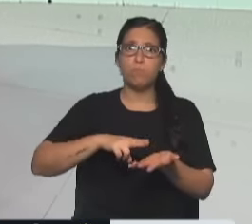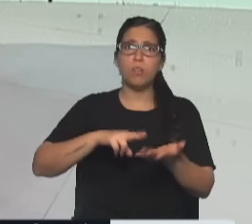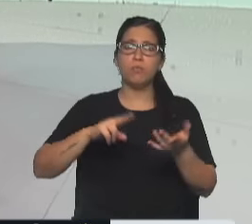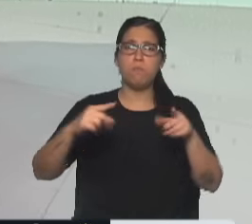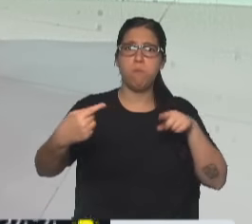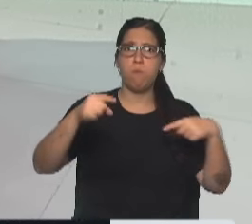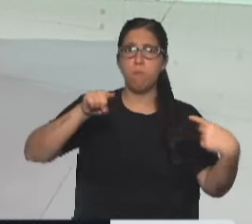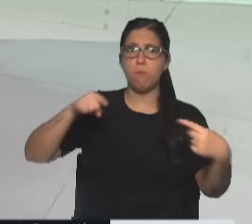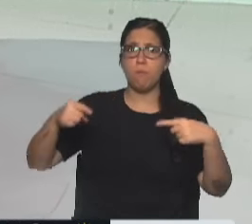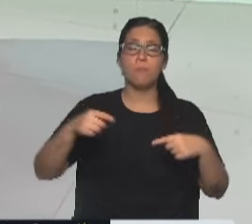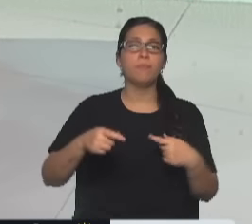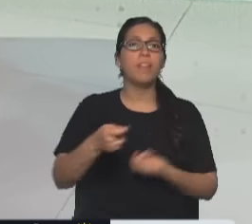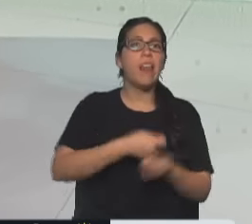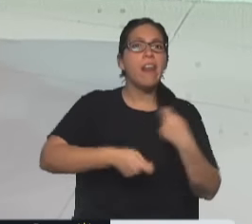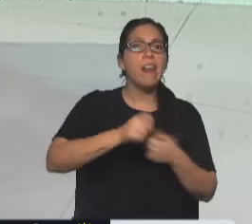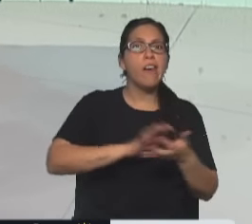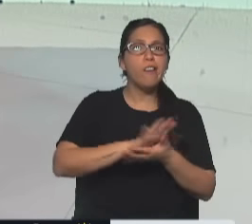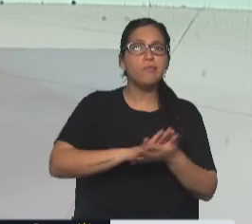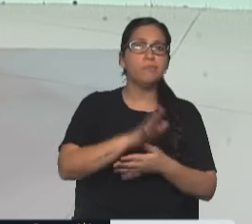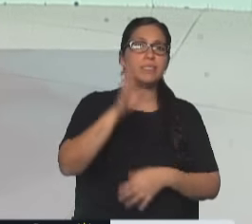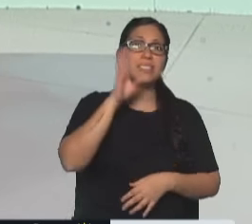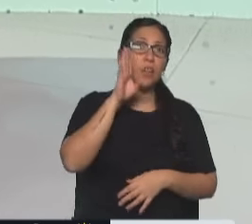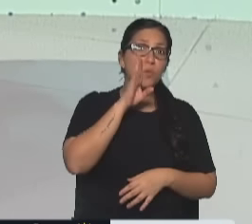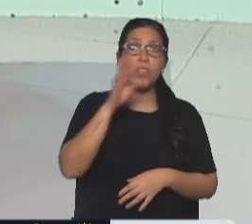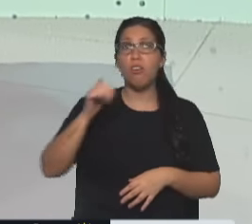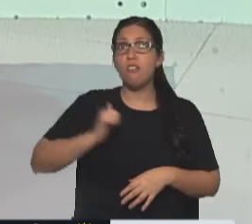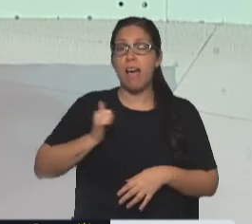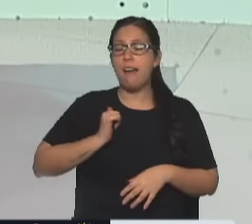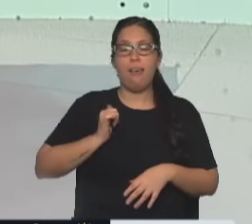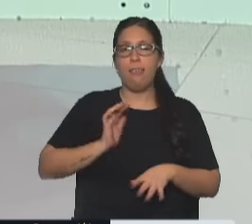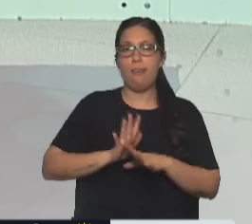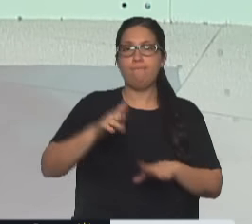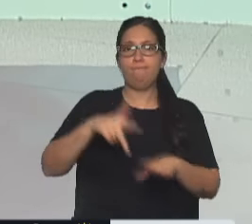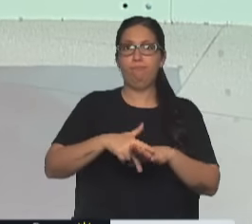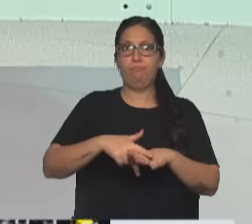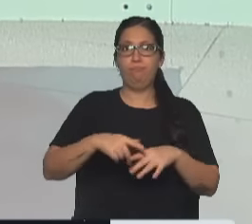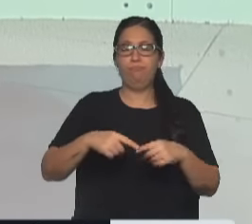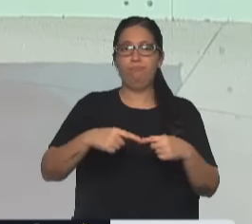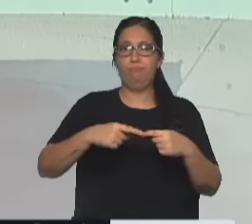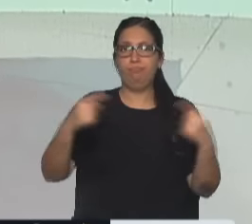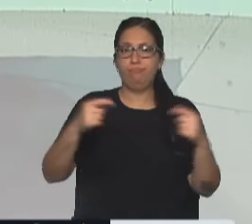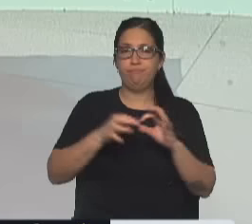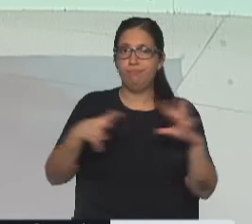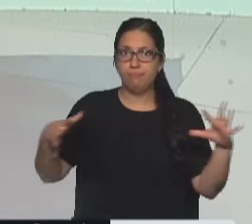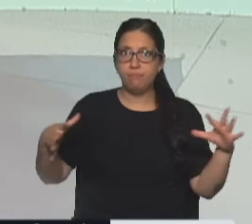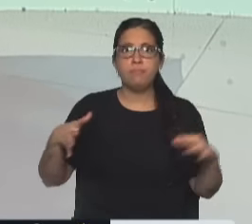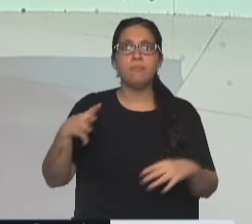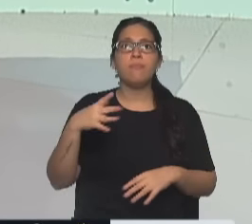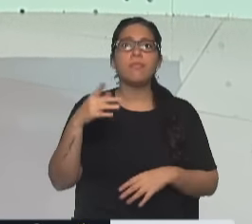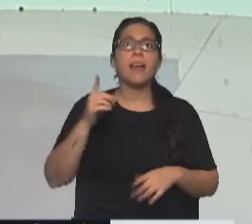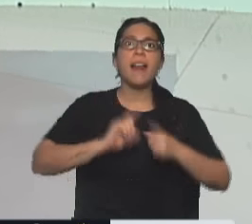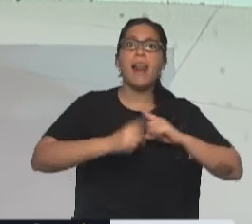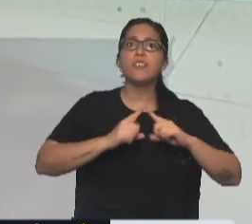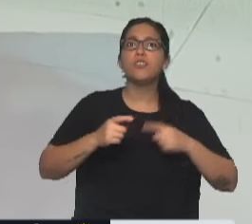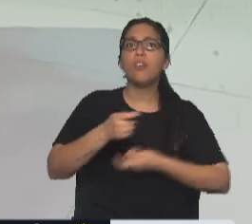Se rompieron las negociaciones entre los Estados Unidos y Canadá. Una situación muy diferente es la relación